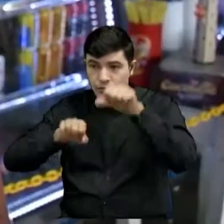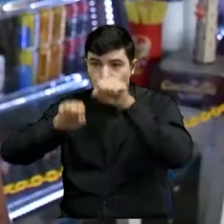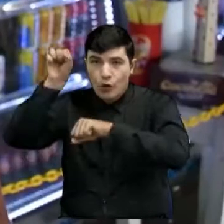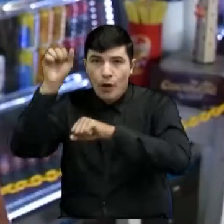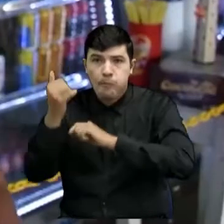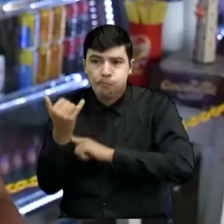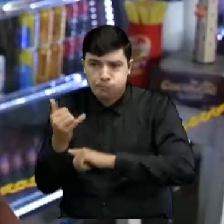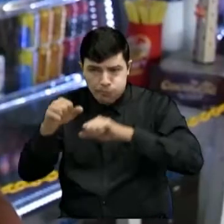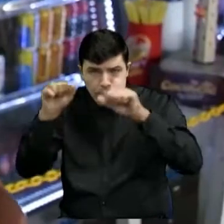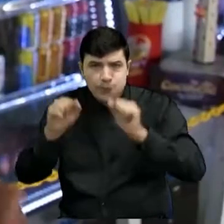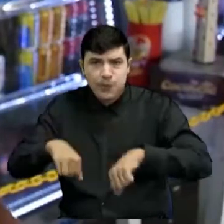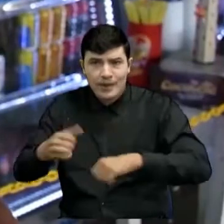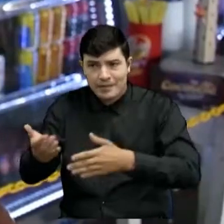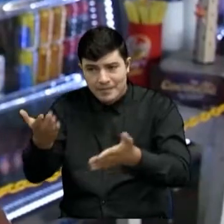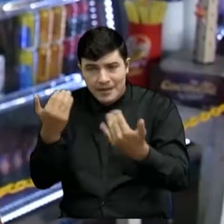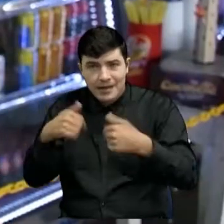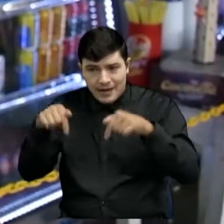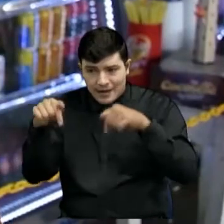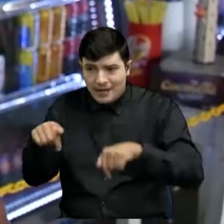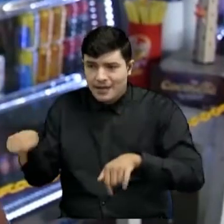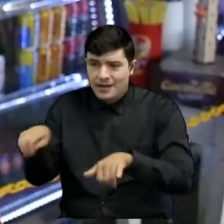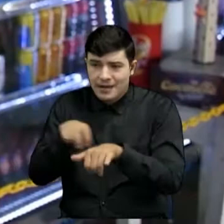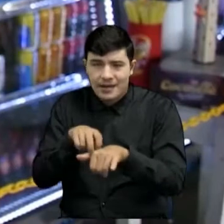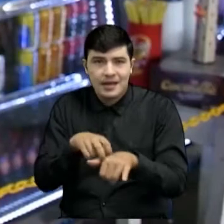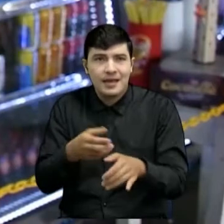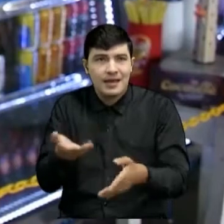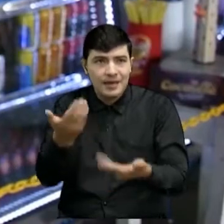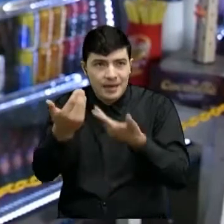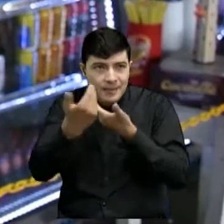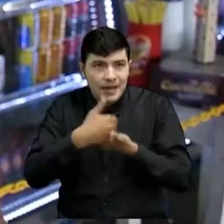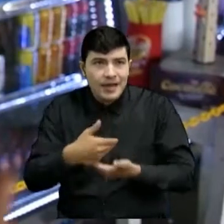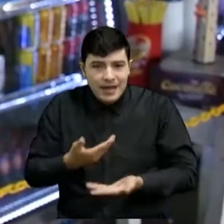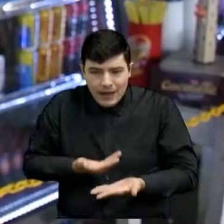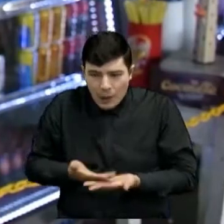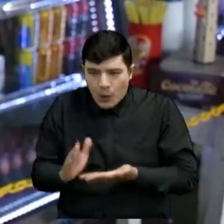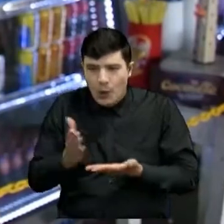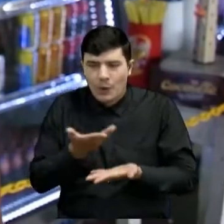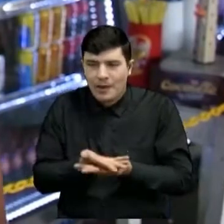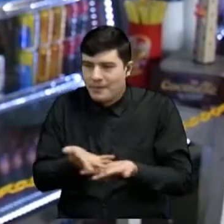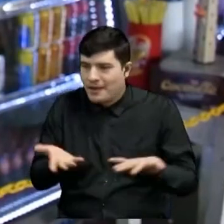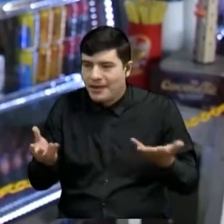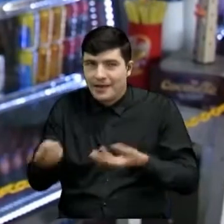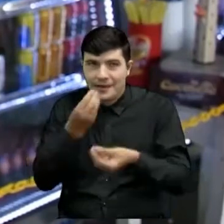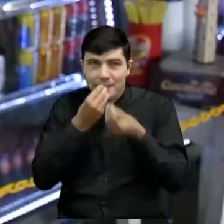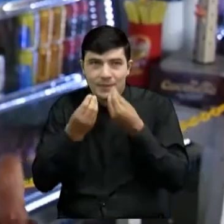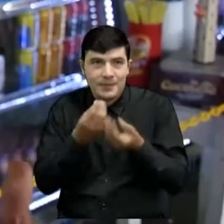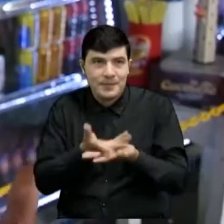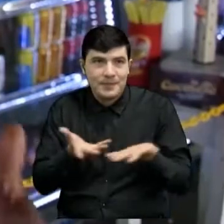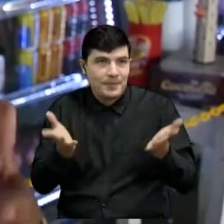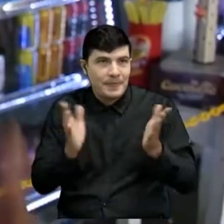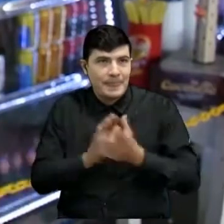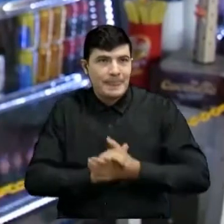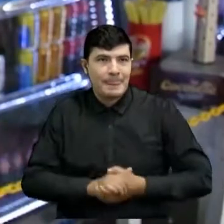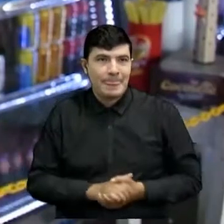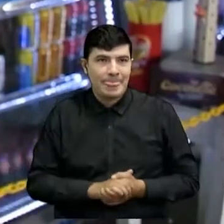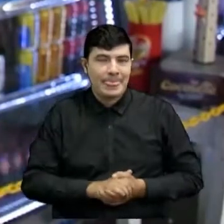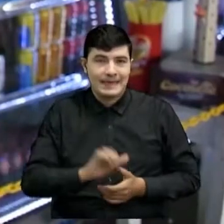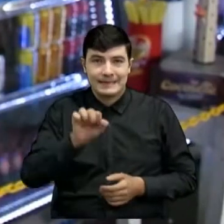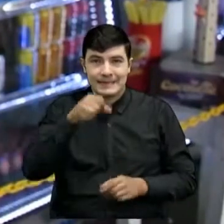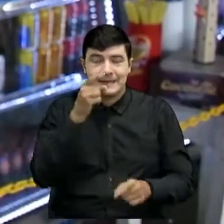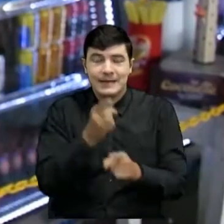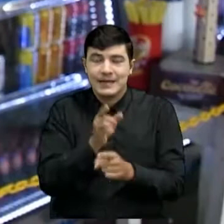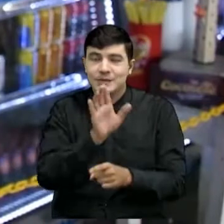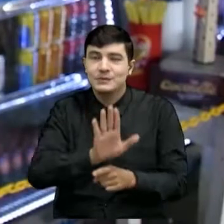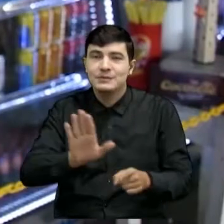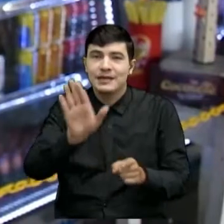abiertas para que vengan, viajen y nos visiten. Y de paso pues consuman nuestros productos, ya que ustedes, los que son